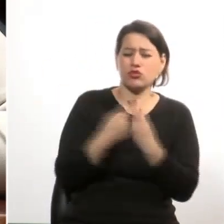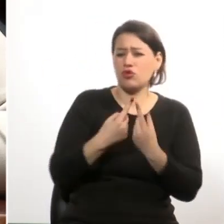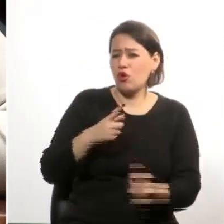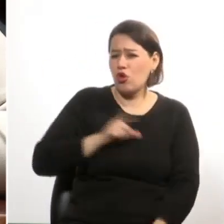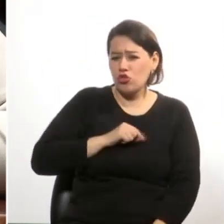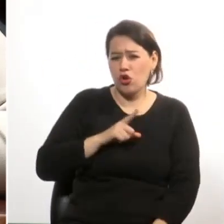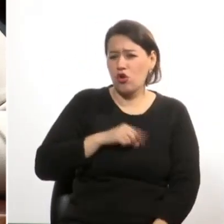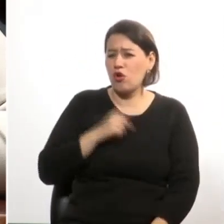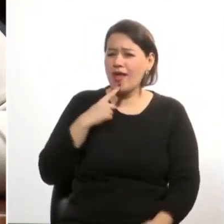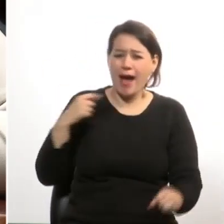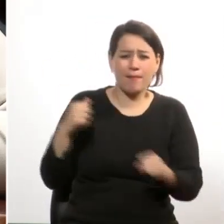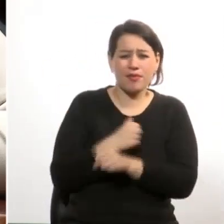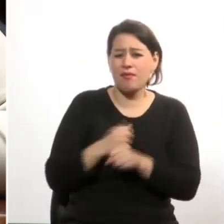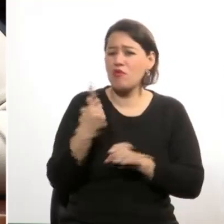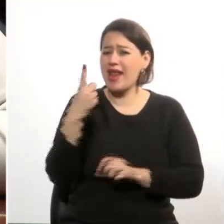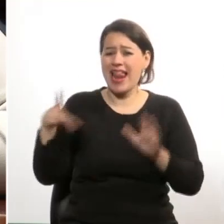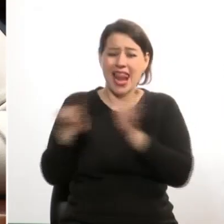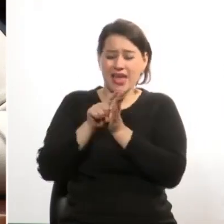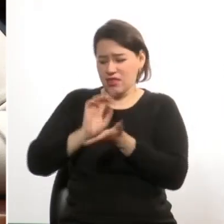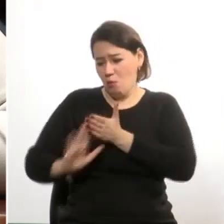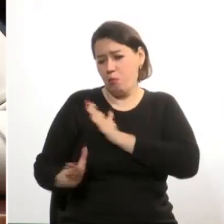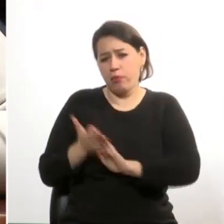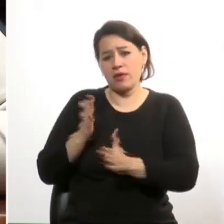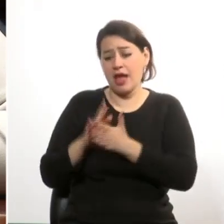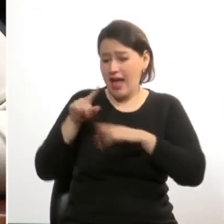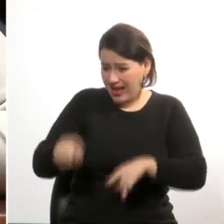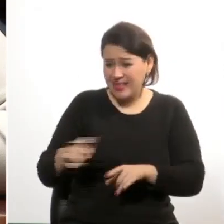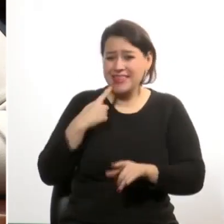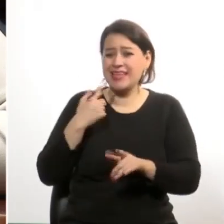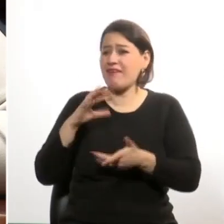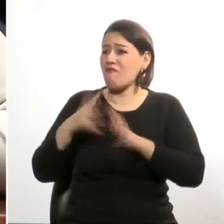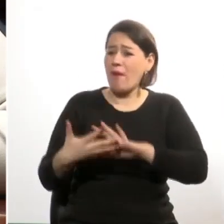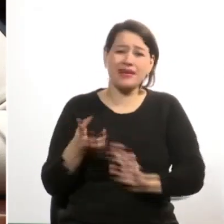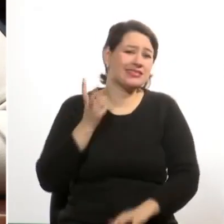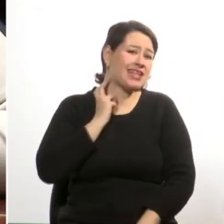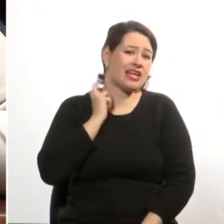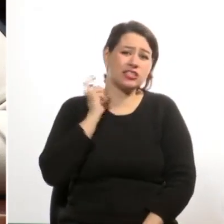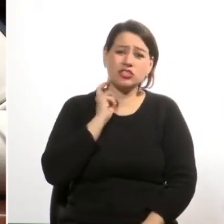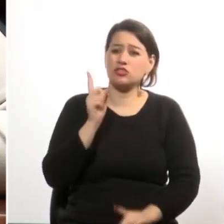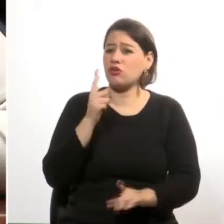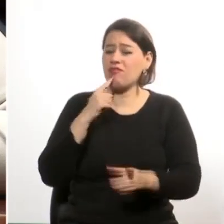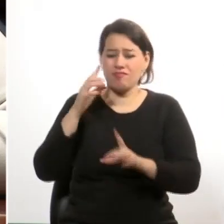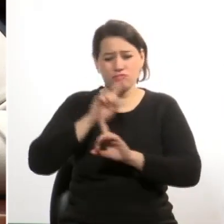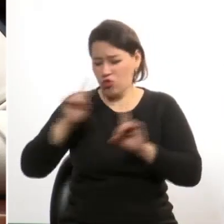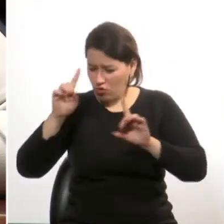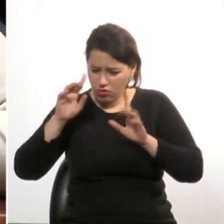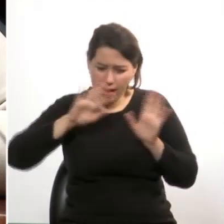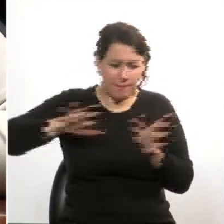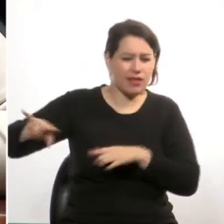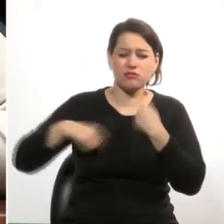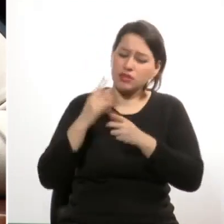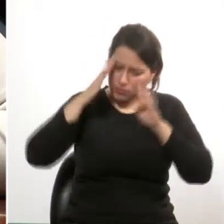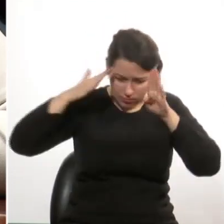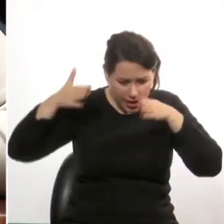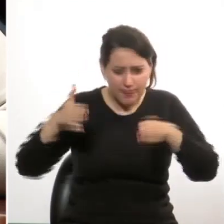dolor a la aprobación de una ley de impunidad. Este acto de traición no nos aparta del camino hacia la verdad y la justicia, que es